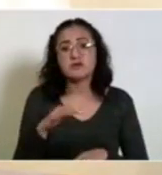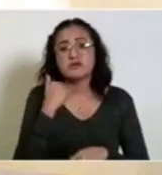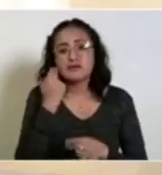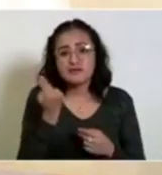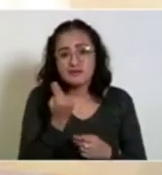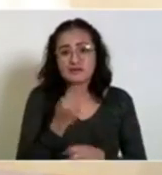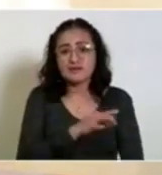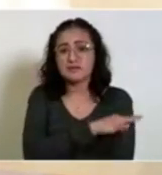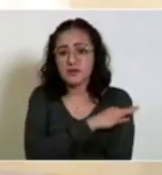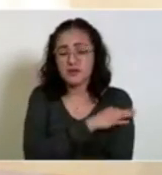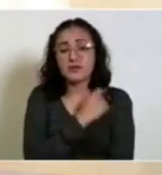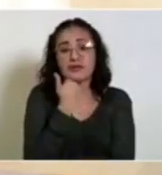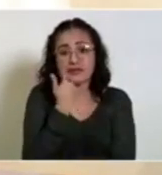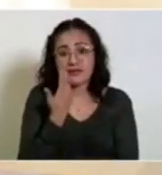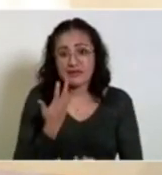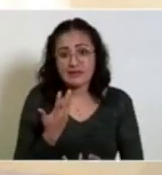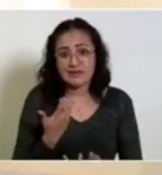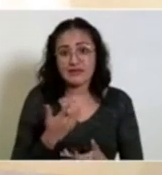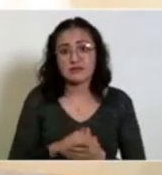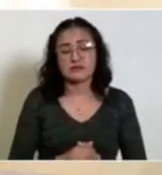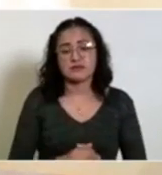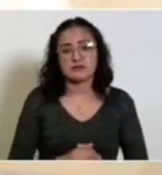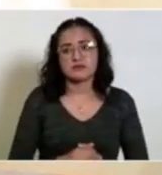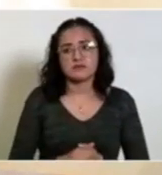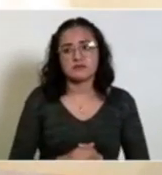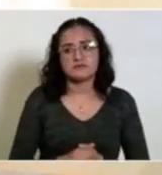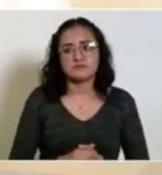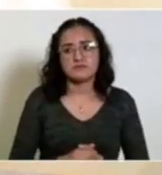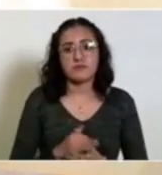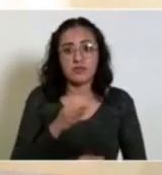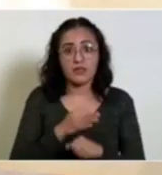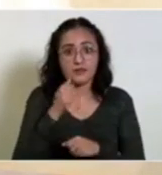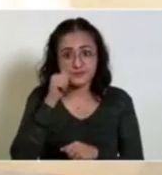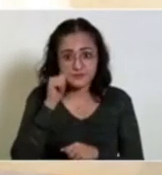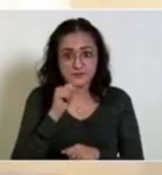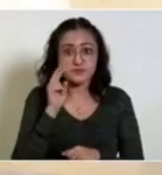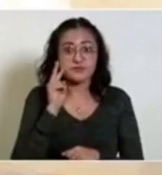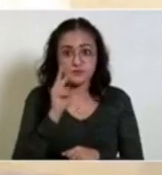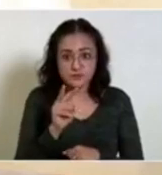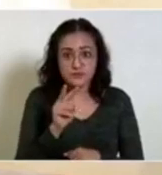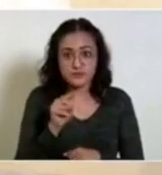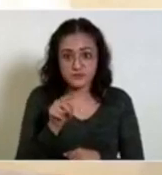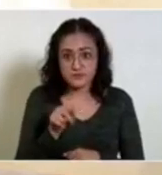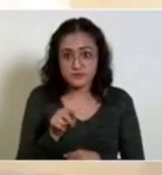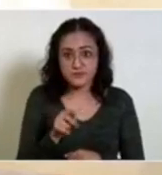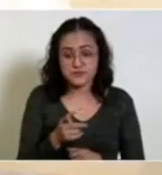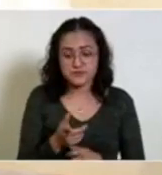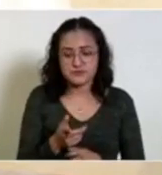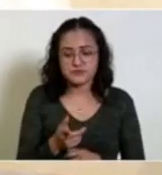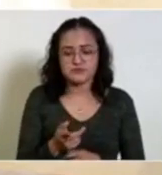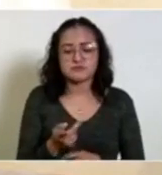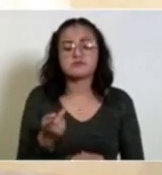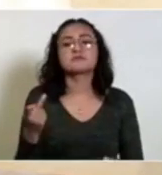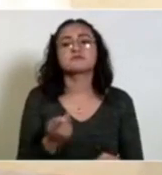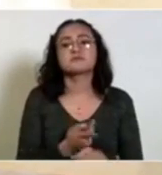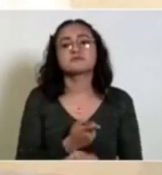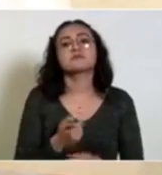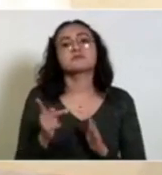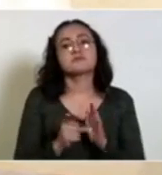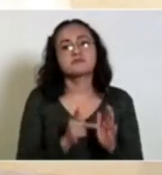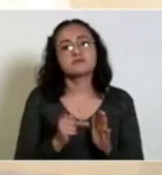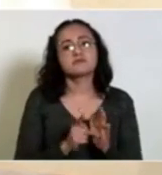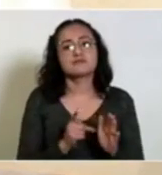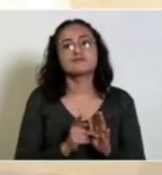vacuna y esto que vieron ayer ustedes son hechos que se han repetido